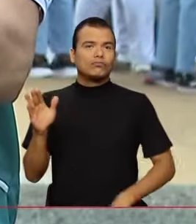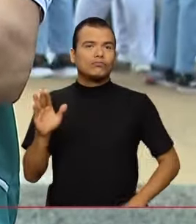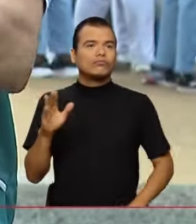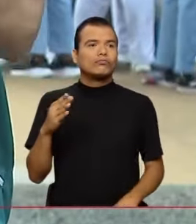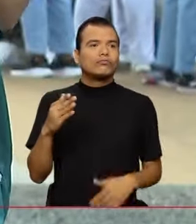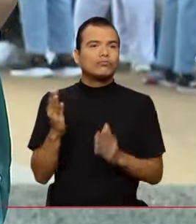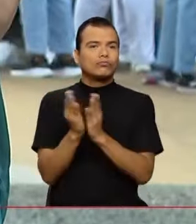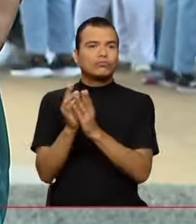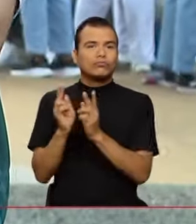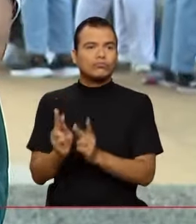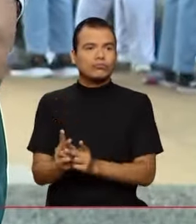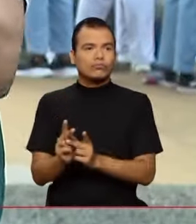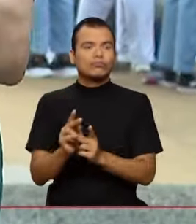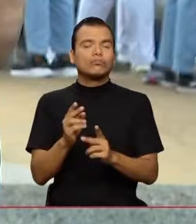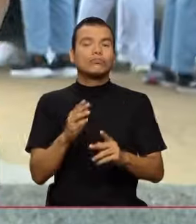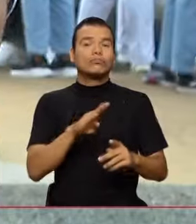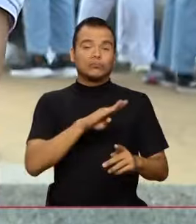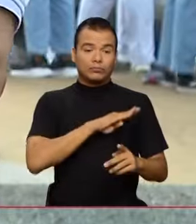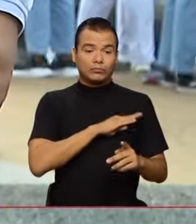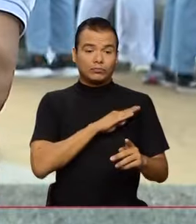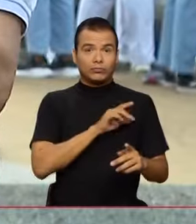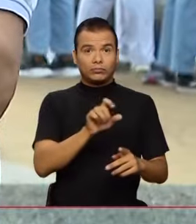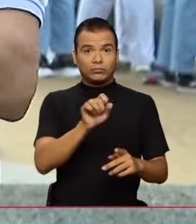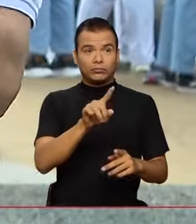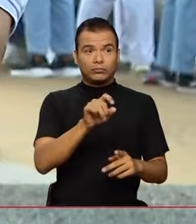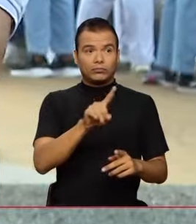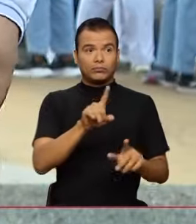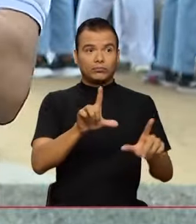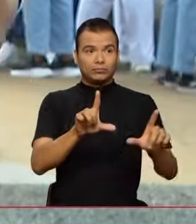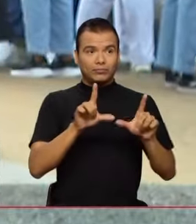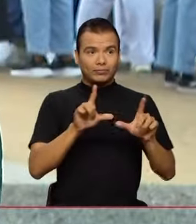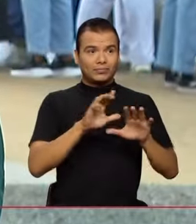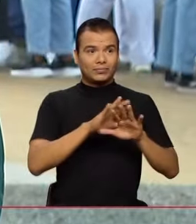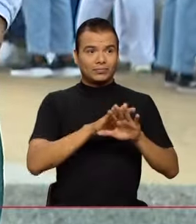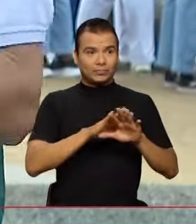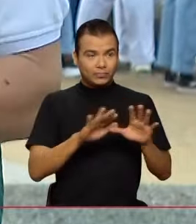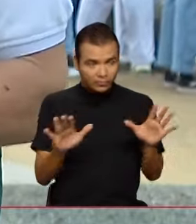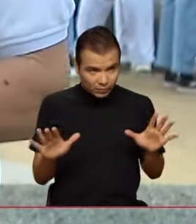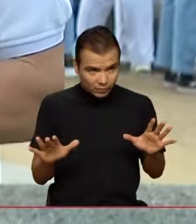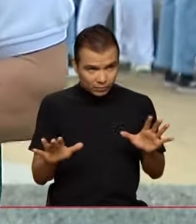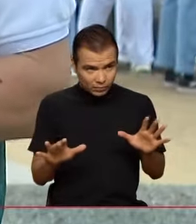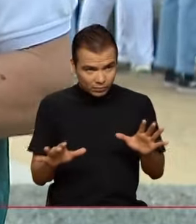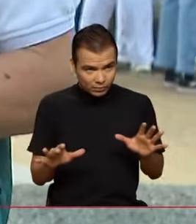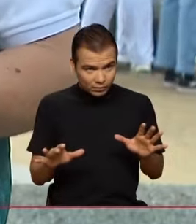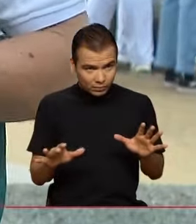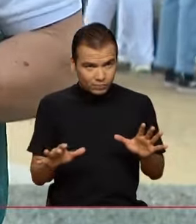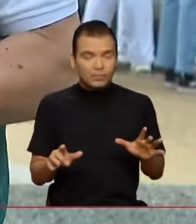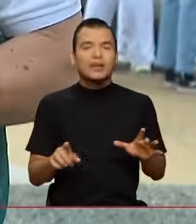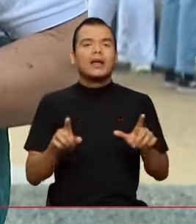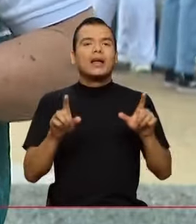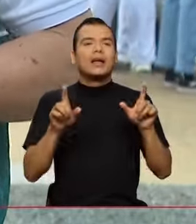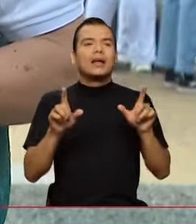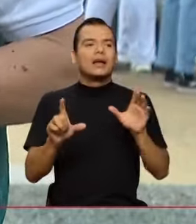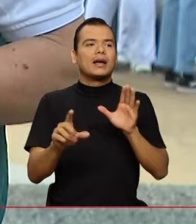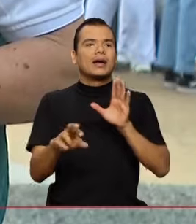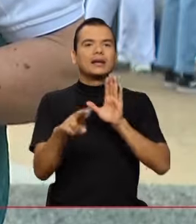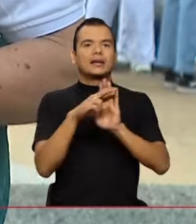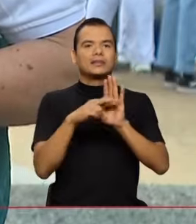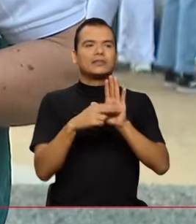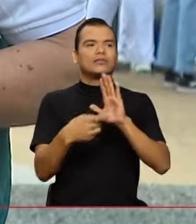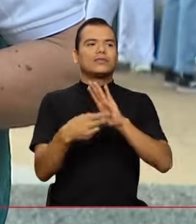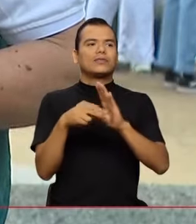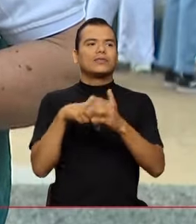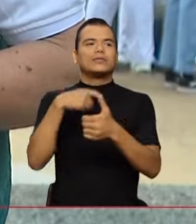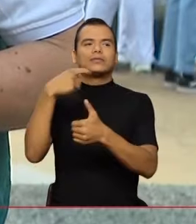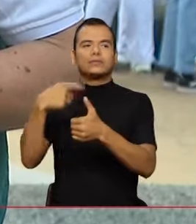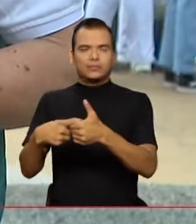terminar el nivel secundario, o sea, 11 de bachiller, para poder acceder a la formación terciaria. ¿Y la terciaria es condición